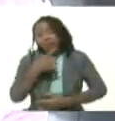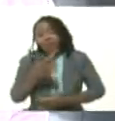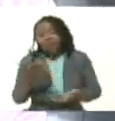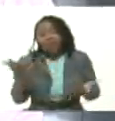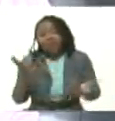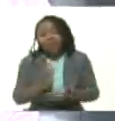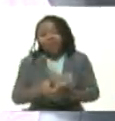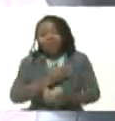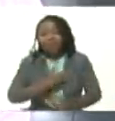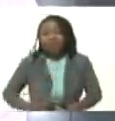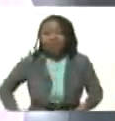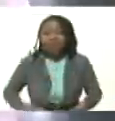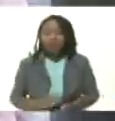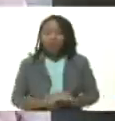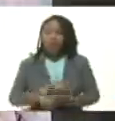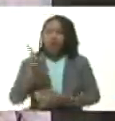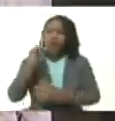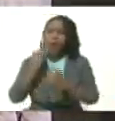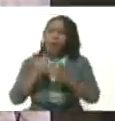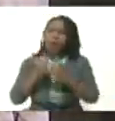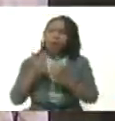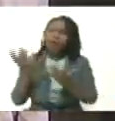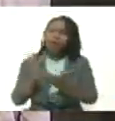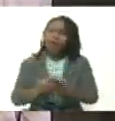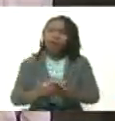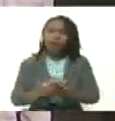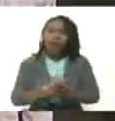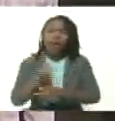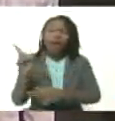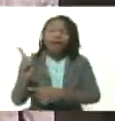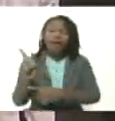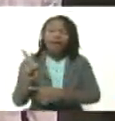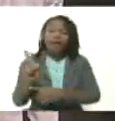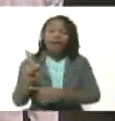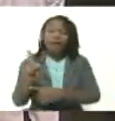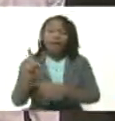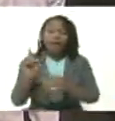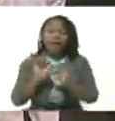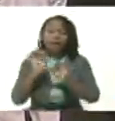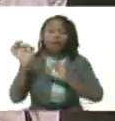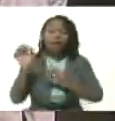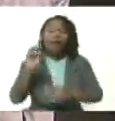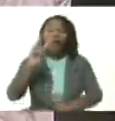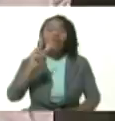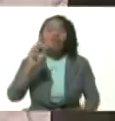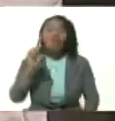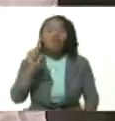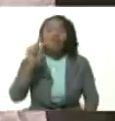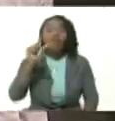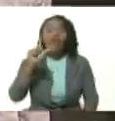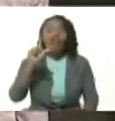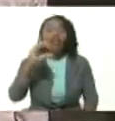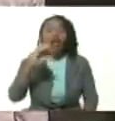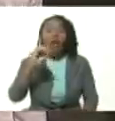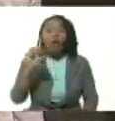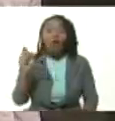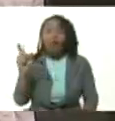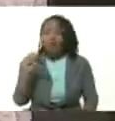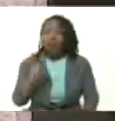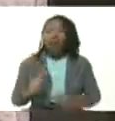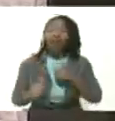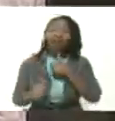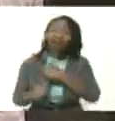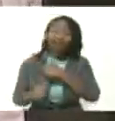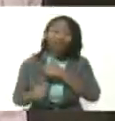presidente? ¿De dónde es tu apellido, Edgar? Es un apellido vasco. Vidaurre, vasco, los sí, vascos son buenos. Los vascos.